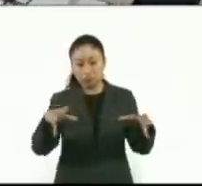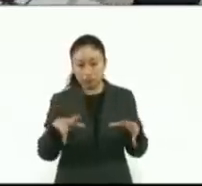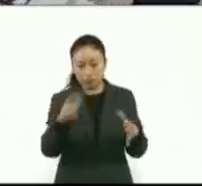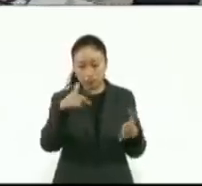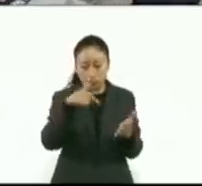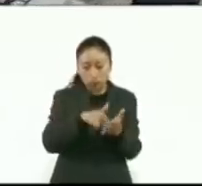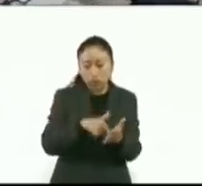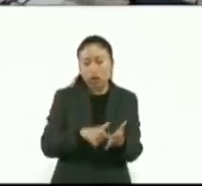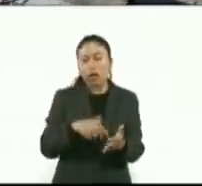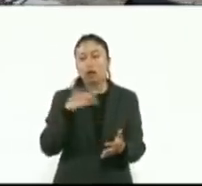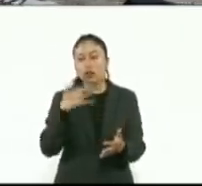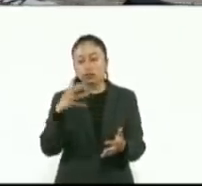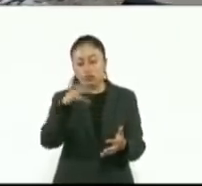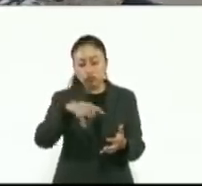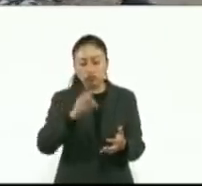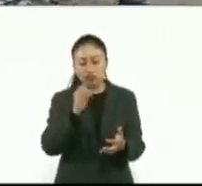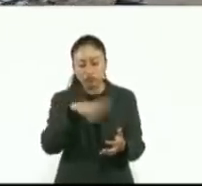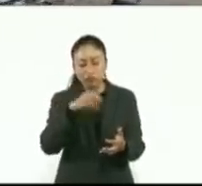en